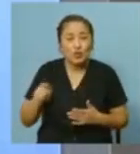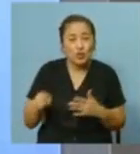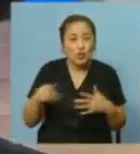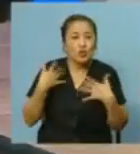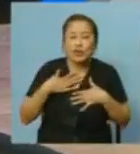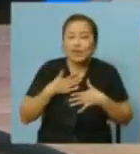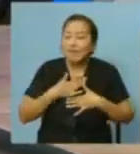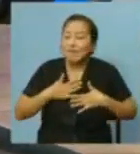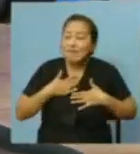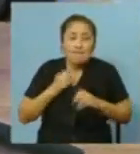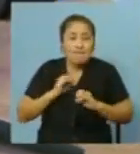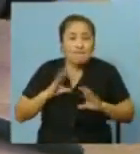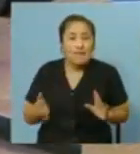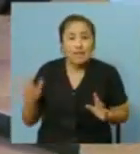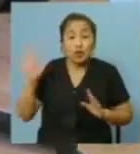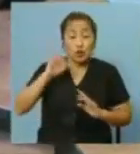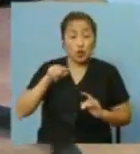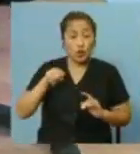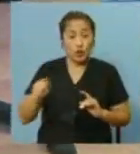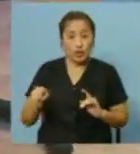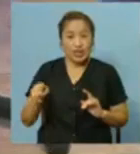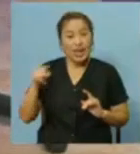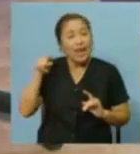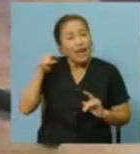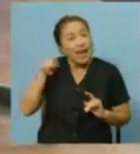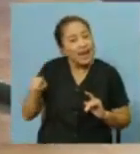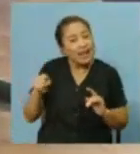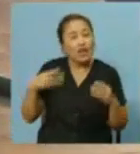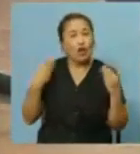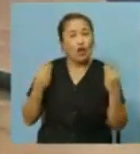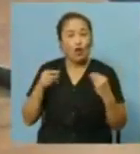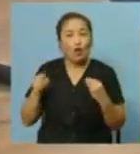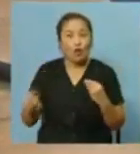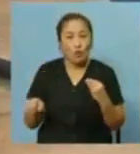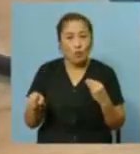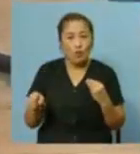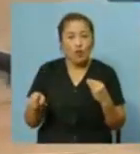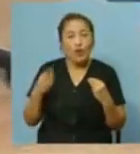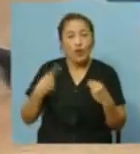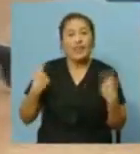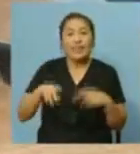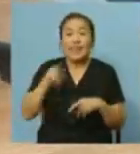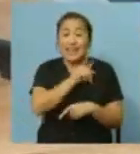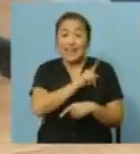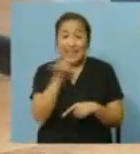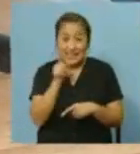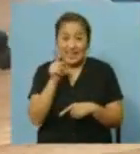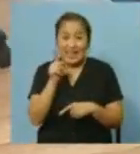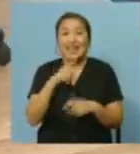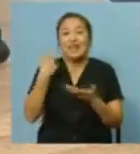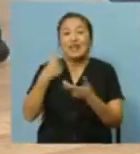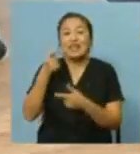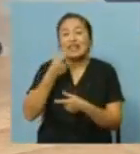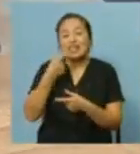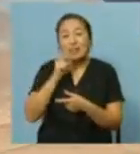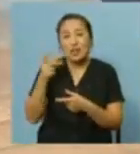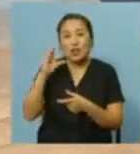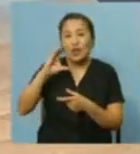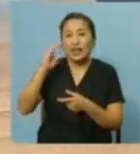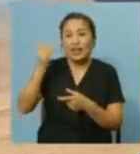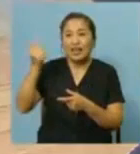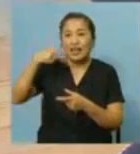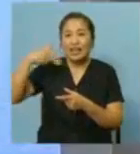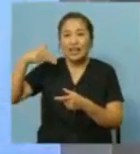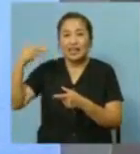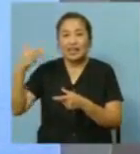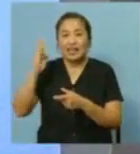tragedia diaria y si no a través del cannabis medicinal por eso es que es tan